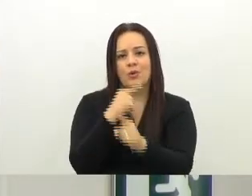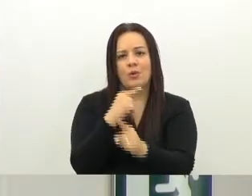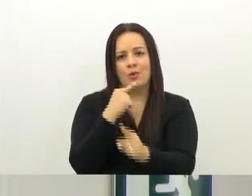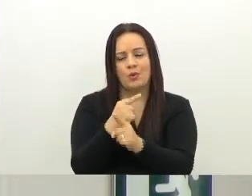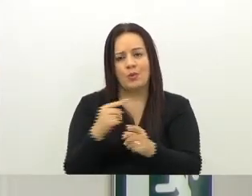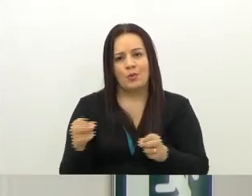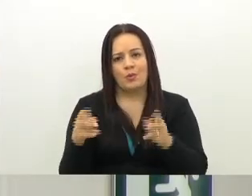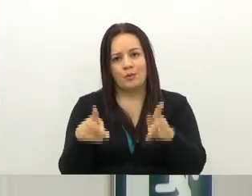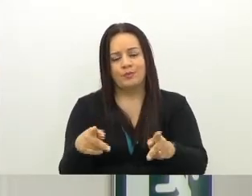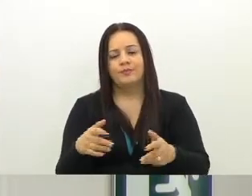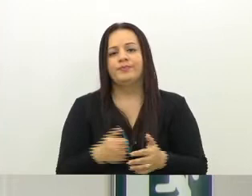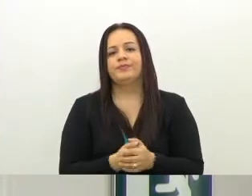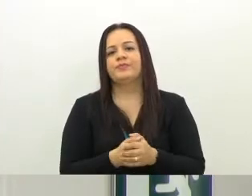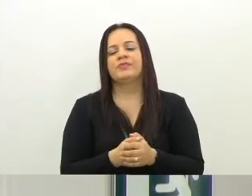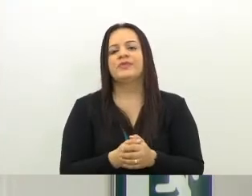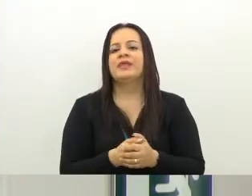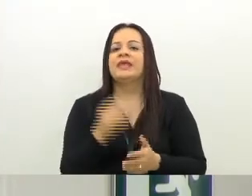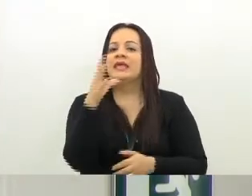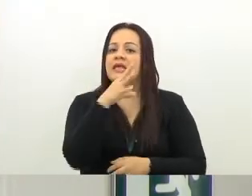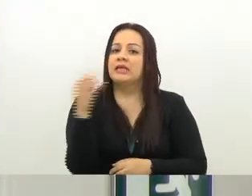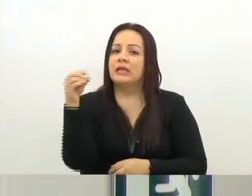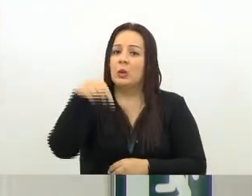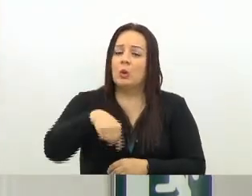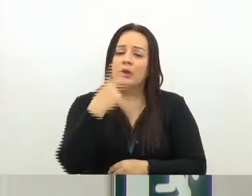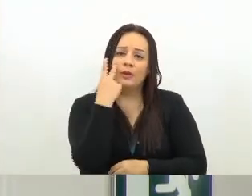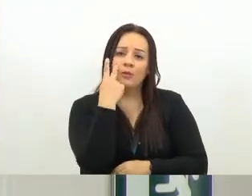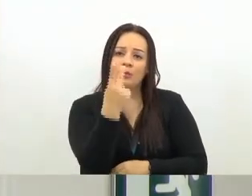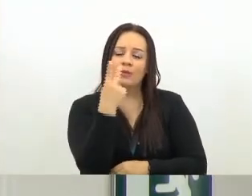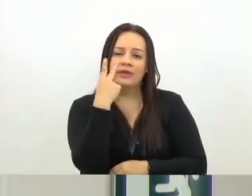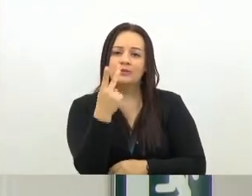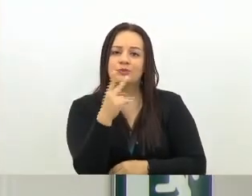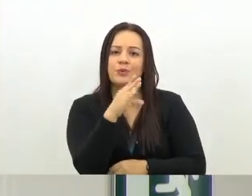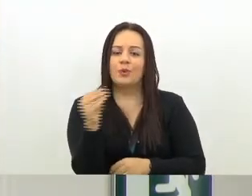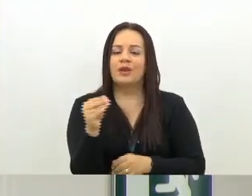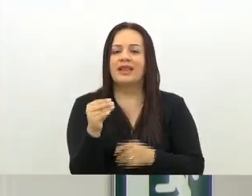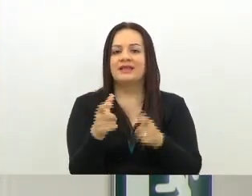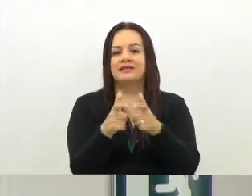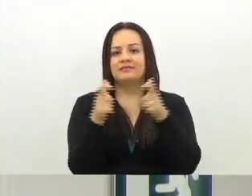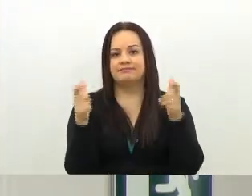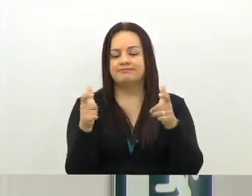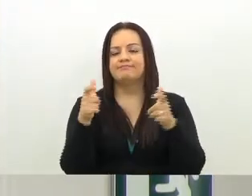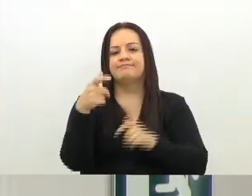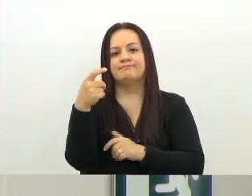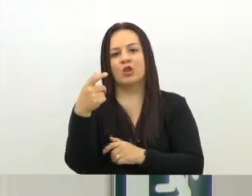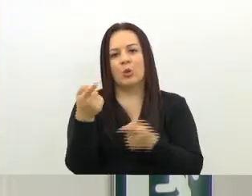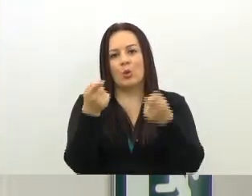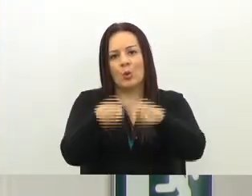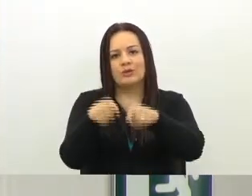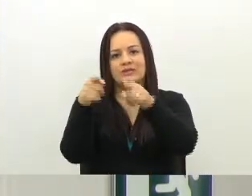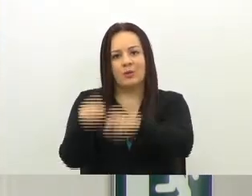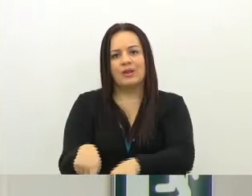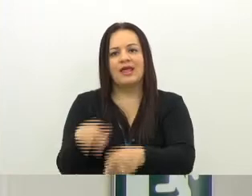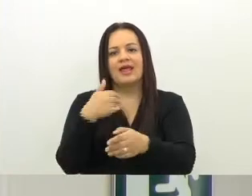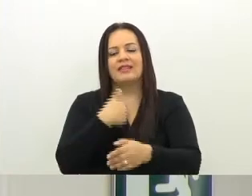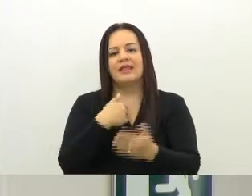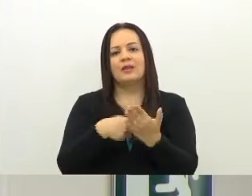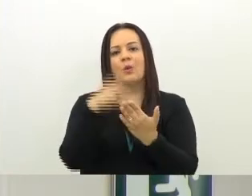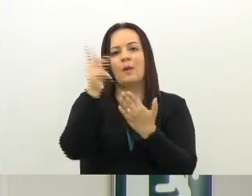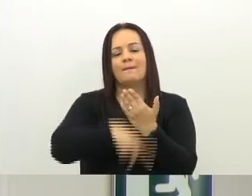ponderada. Hoy hemos visto y palpado las serias consecuencias que ha tenido este plan